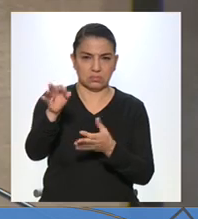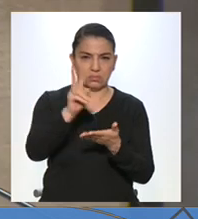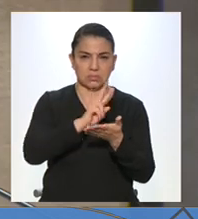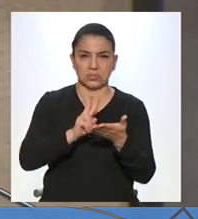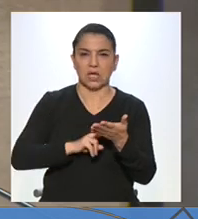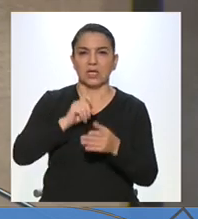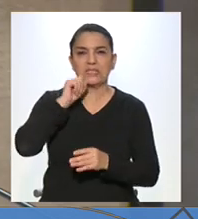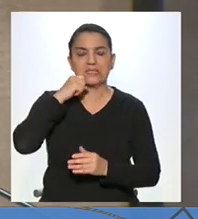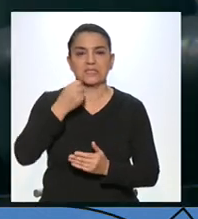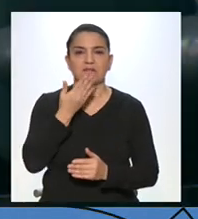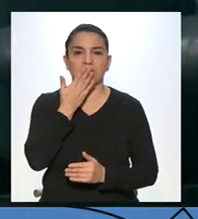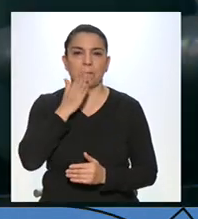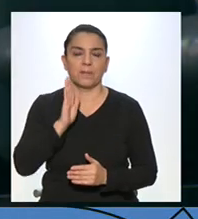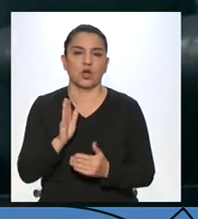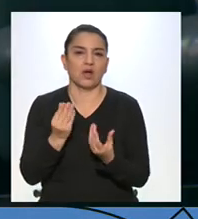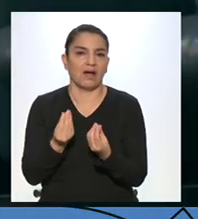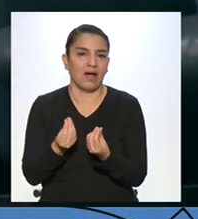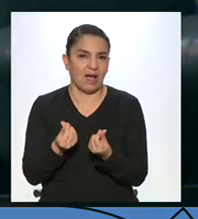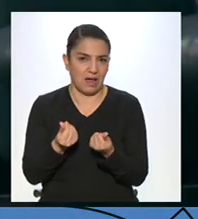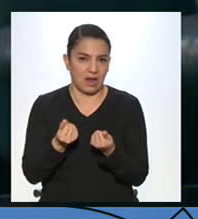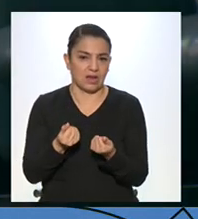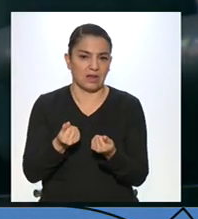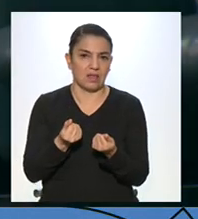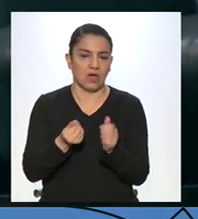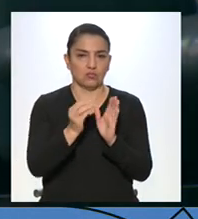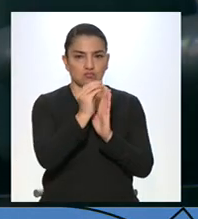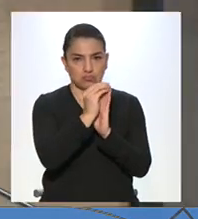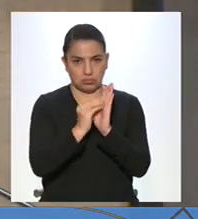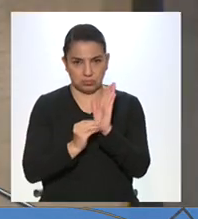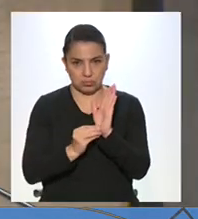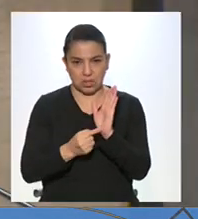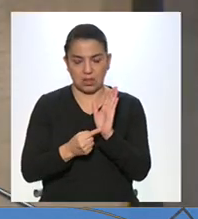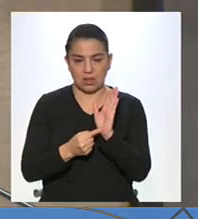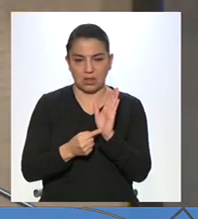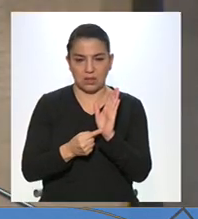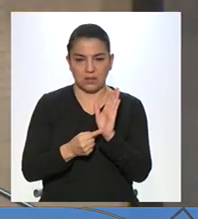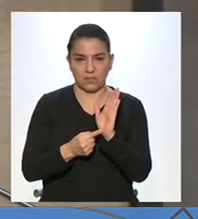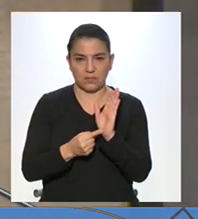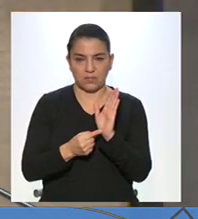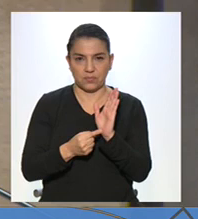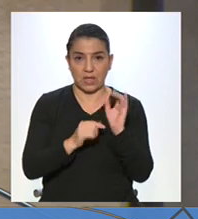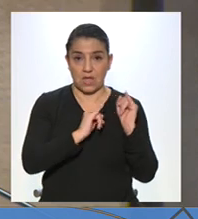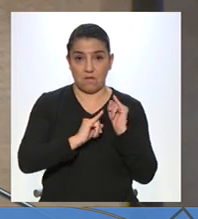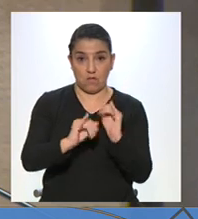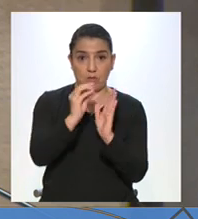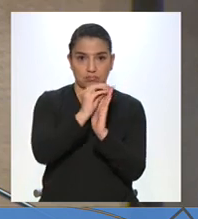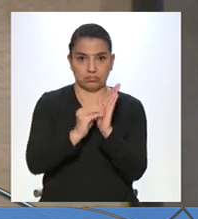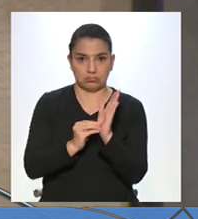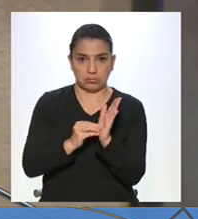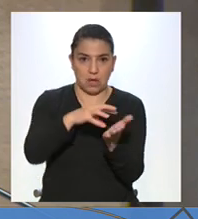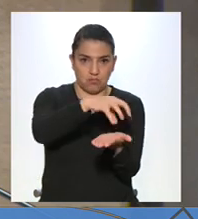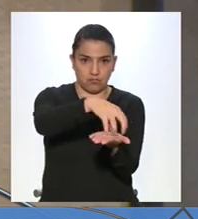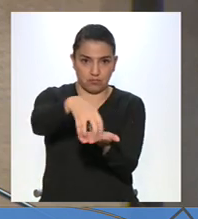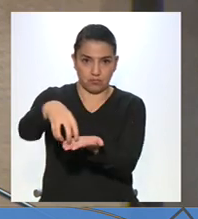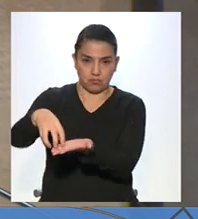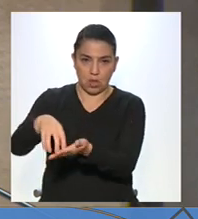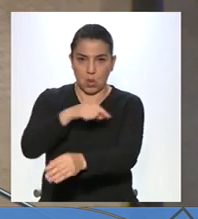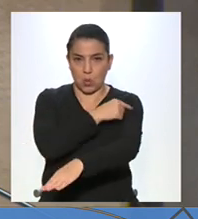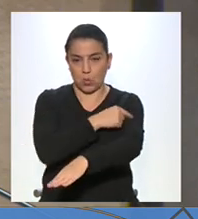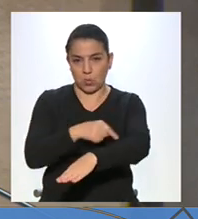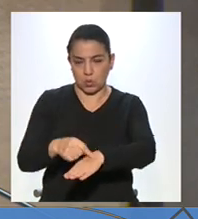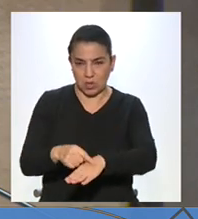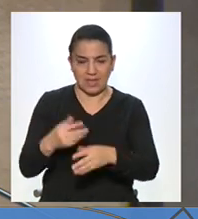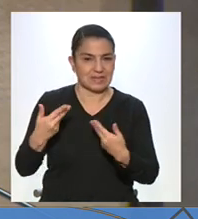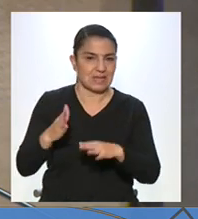la mejora de la calidad de nuestros datos a nivel de territorio, que es un tema que se ha planteado en más de